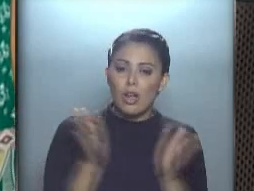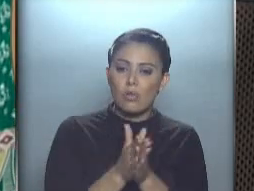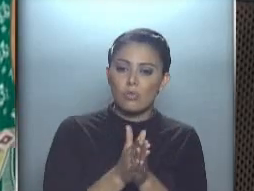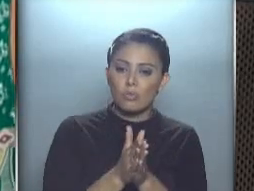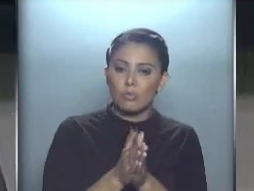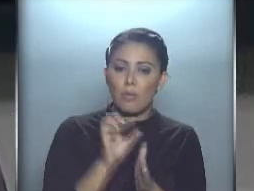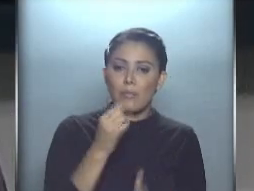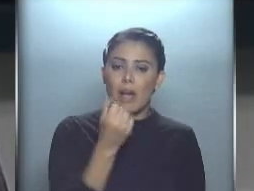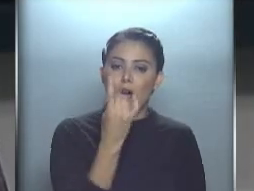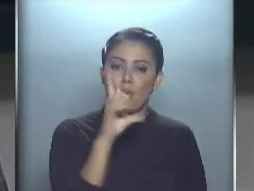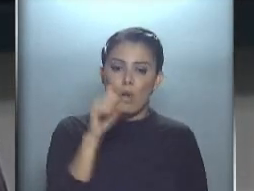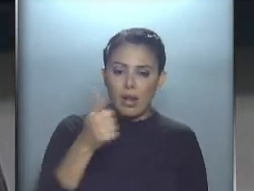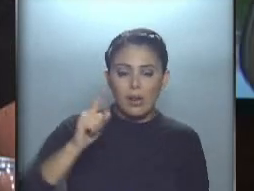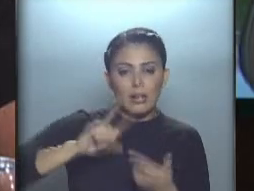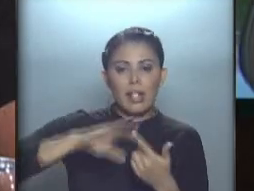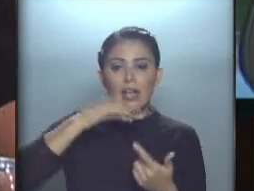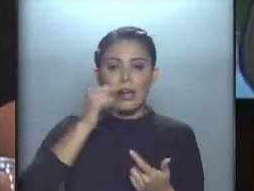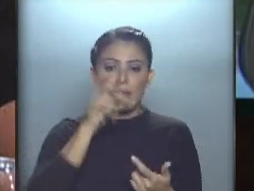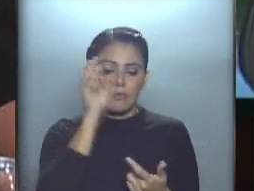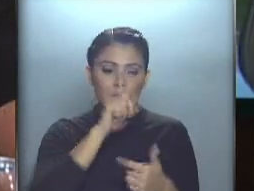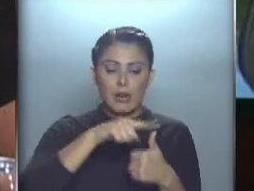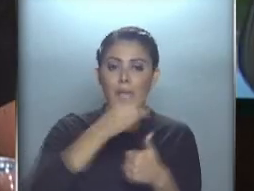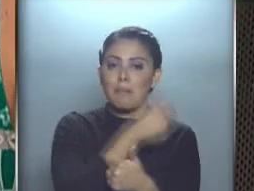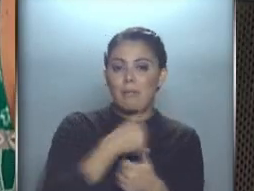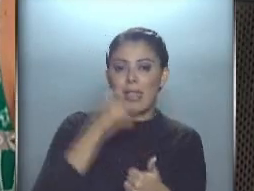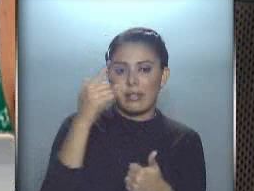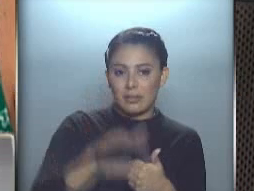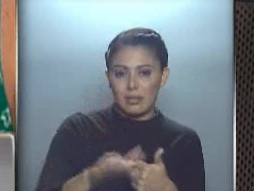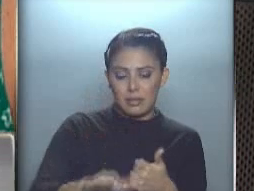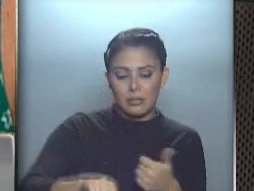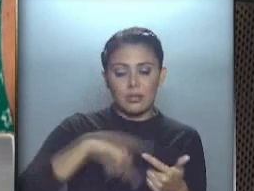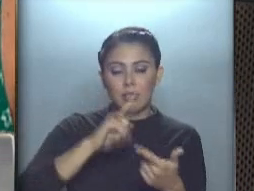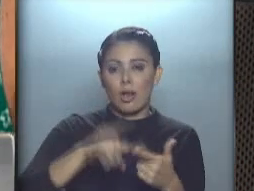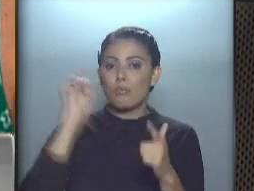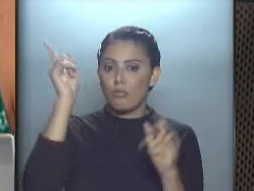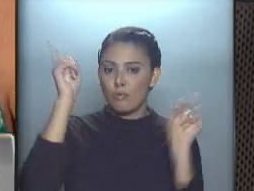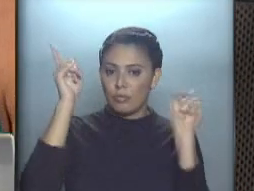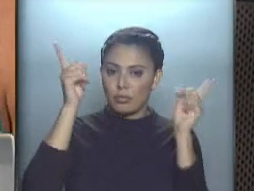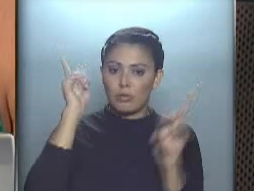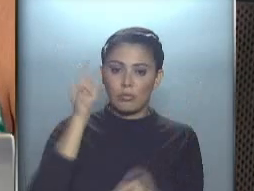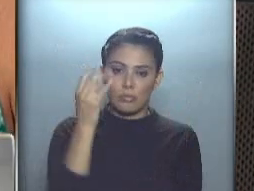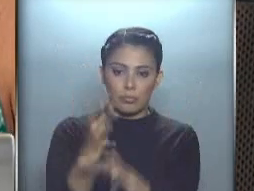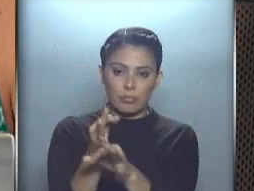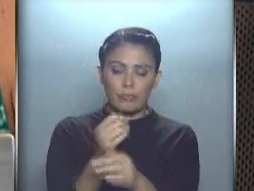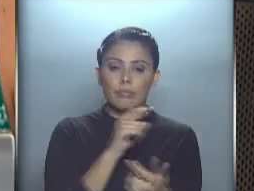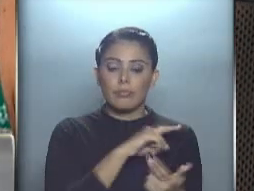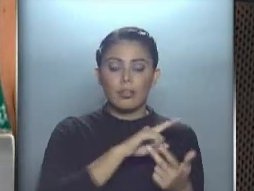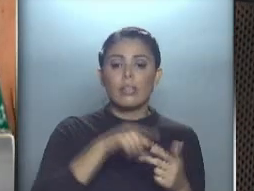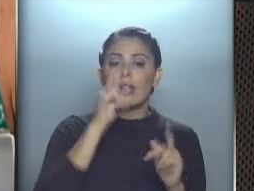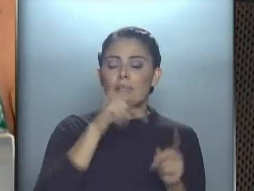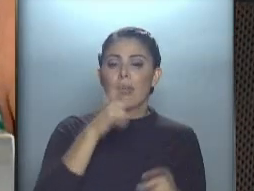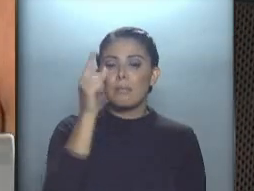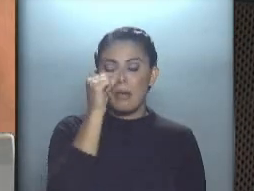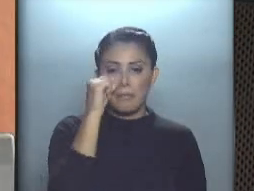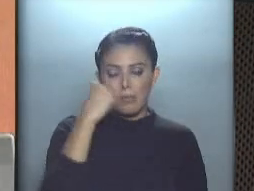a Paula Acosta y a Javier Galarza, mamá de un alumno damnificado y docente del Instituto Bernasconi, y Javier Galarza, padre de